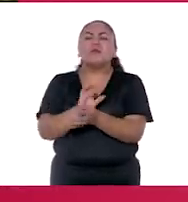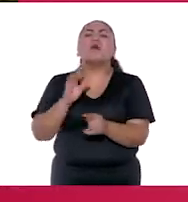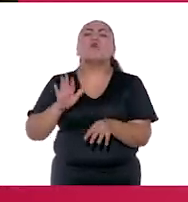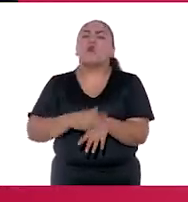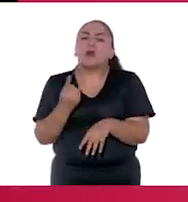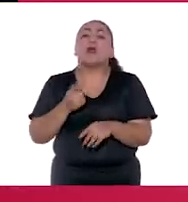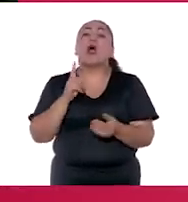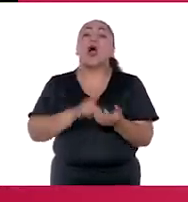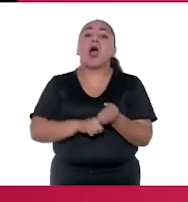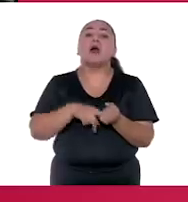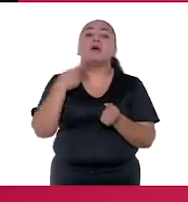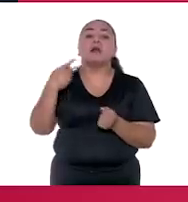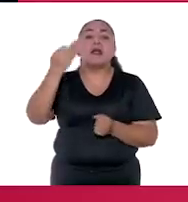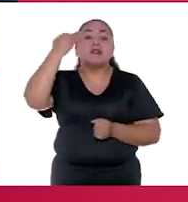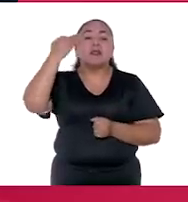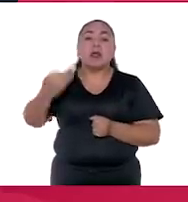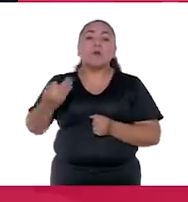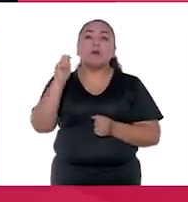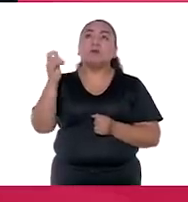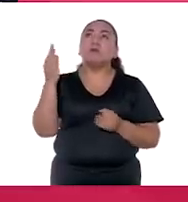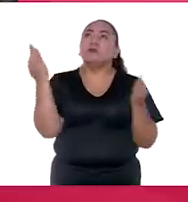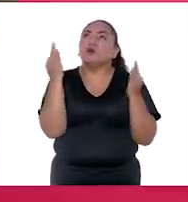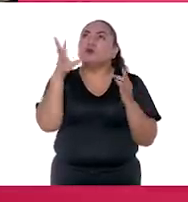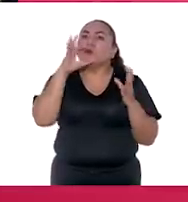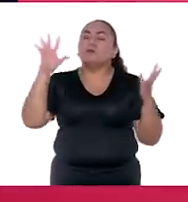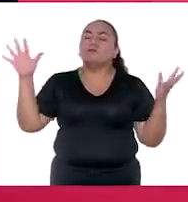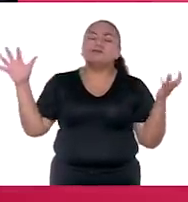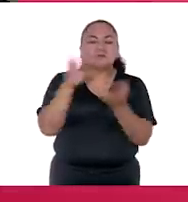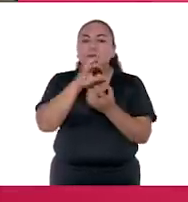los drásticos cambios climáticos y geológicos.